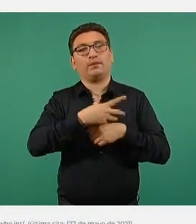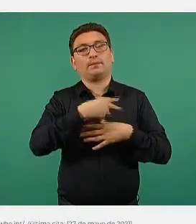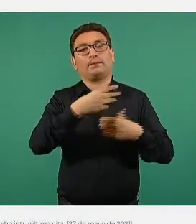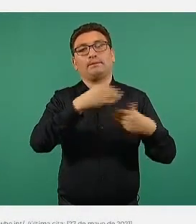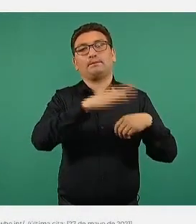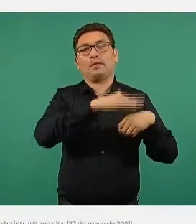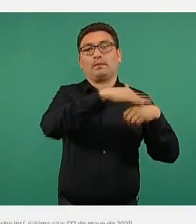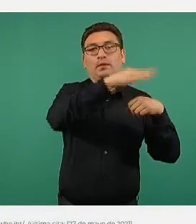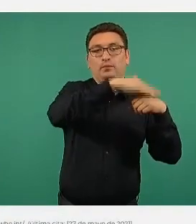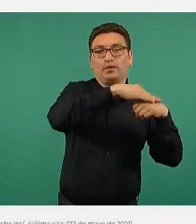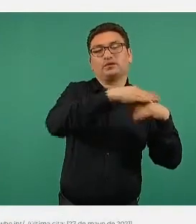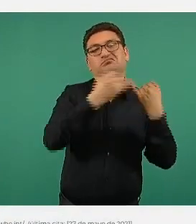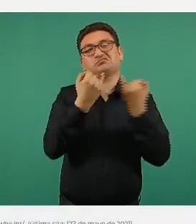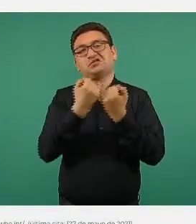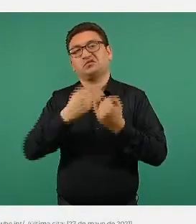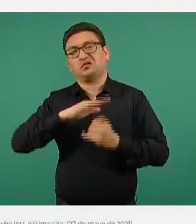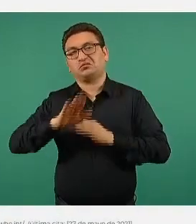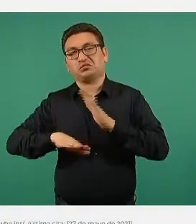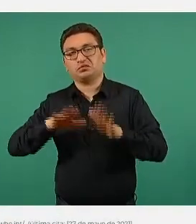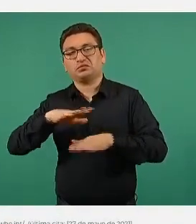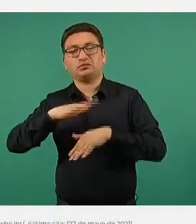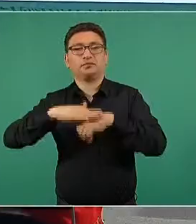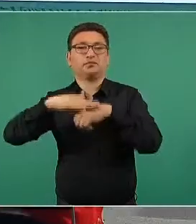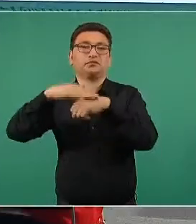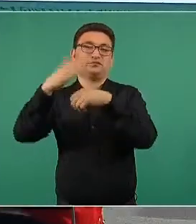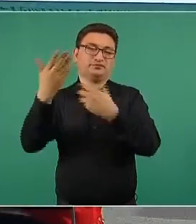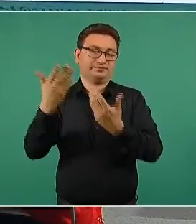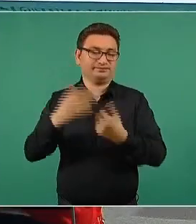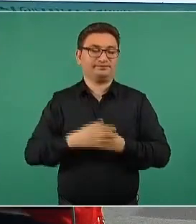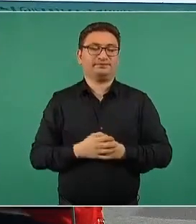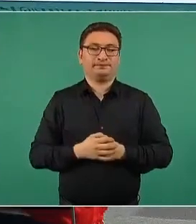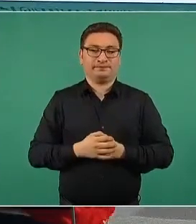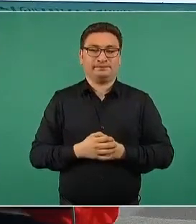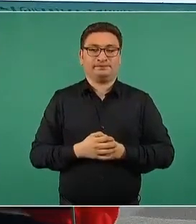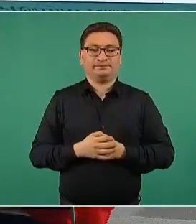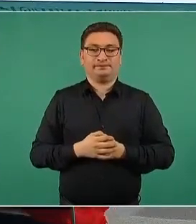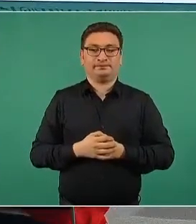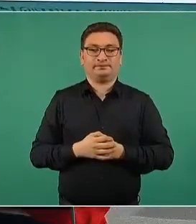a incrementar estos casos en los diferentes países. La que sigue.